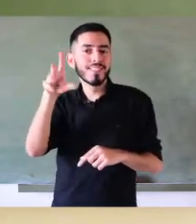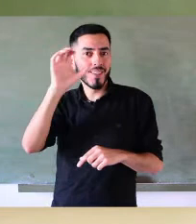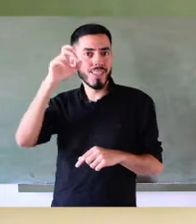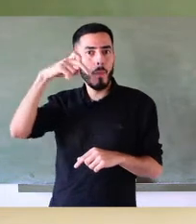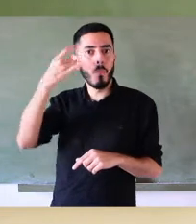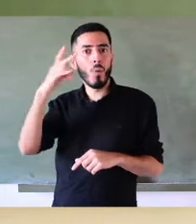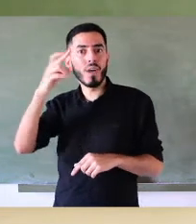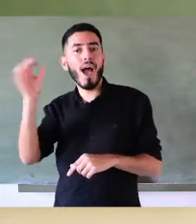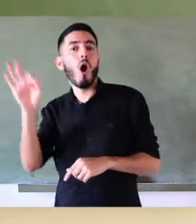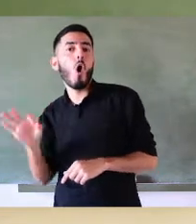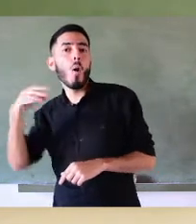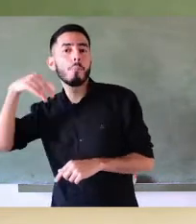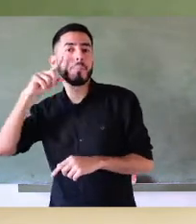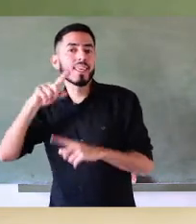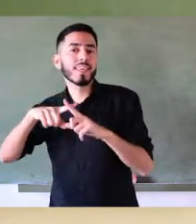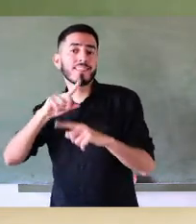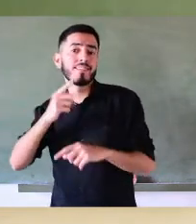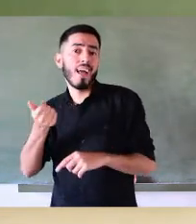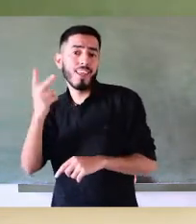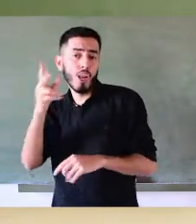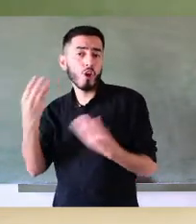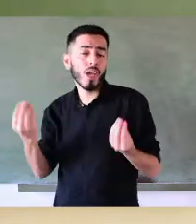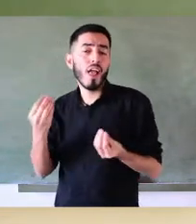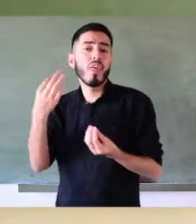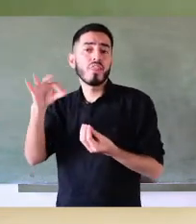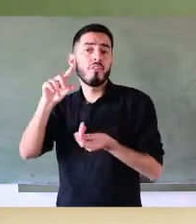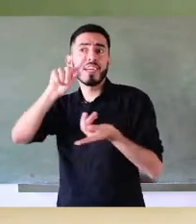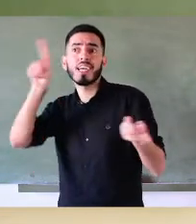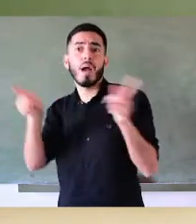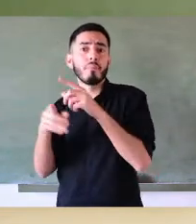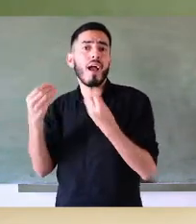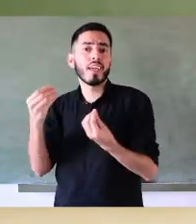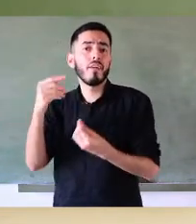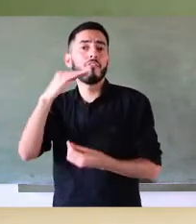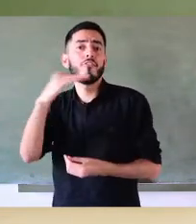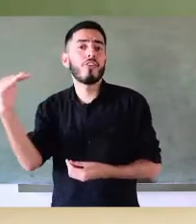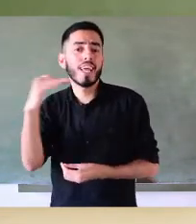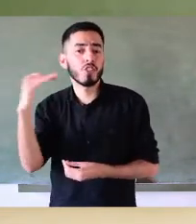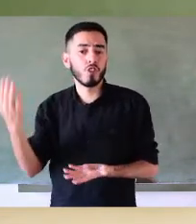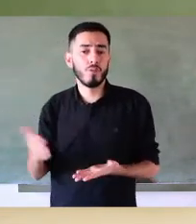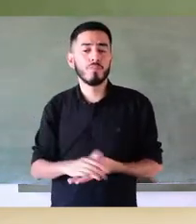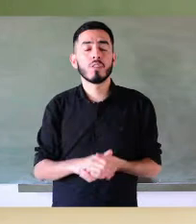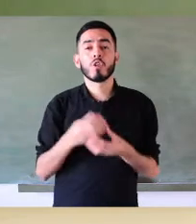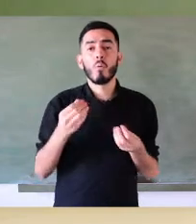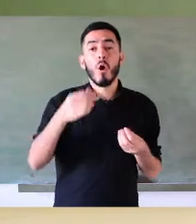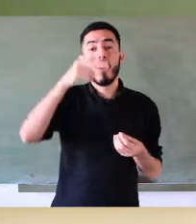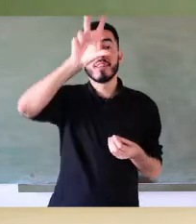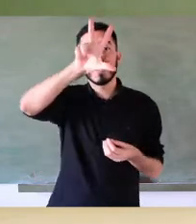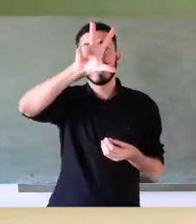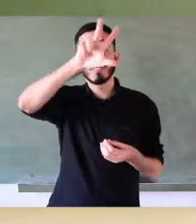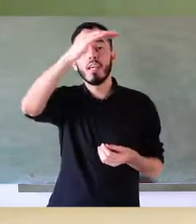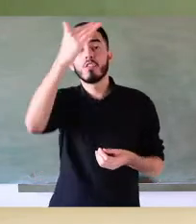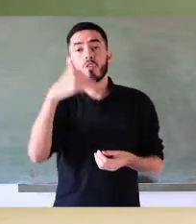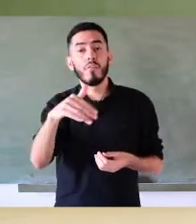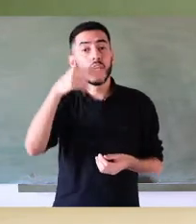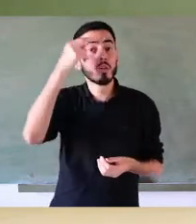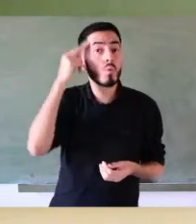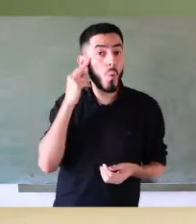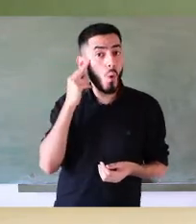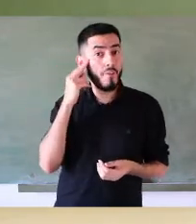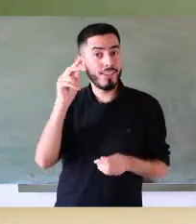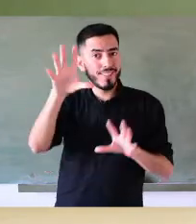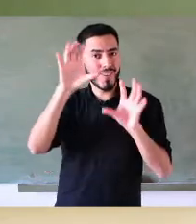debemos pasar primero a fracción. Esto nos quedaría 3 sobre 9, ya que cuando teníamos